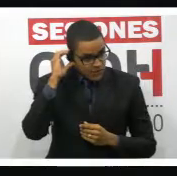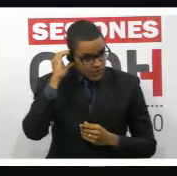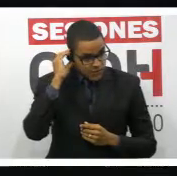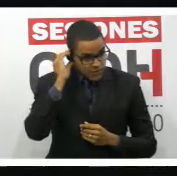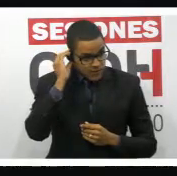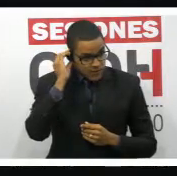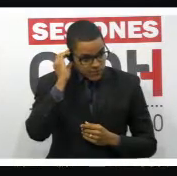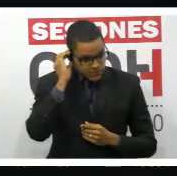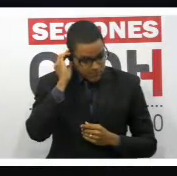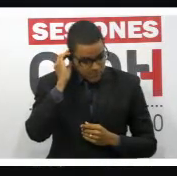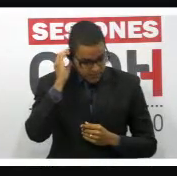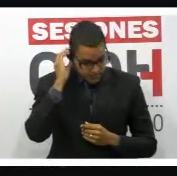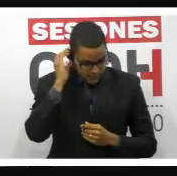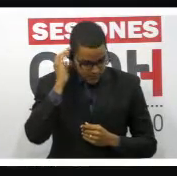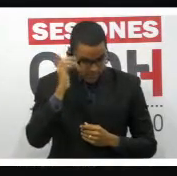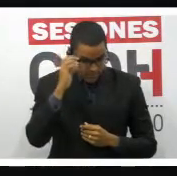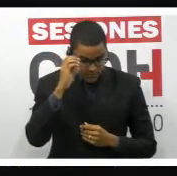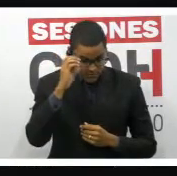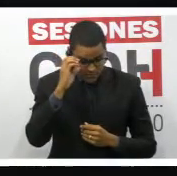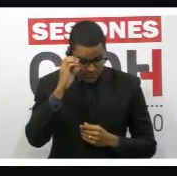gracias con sal